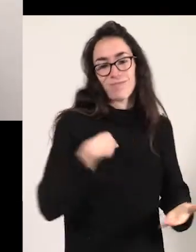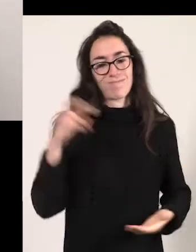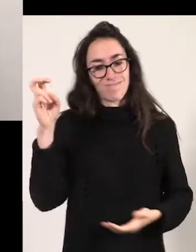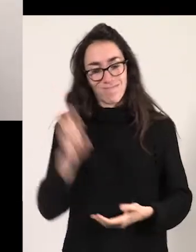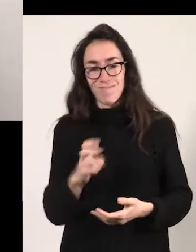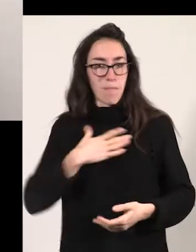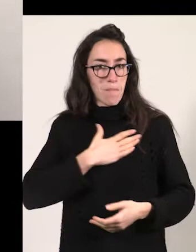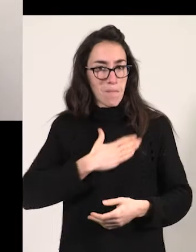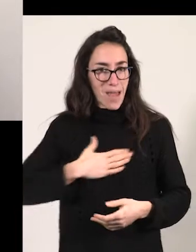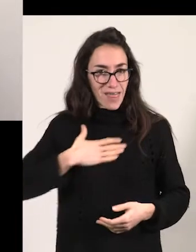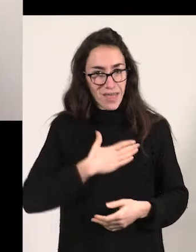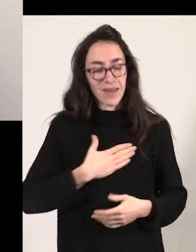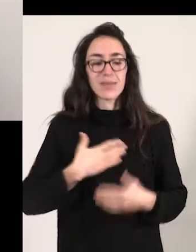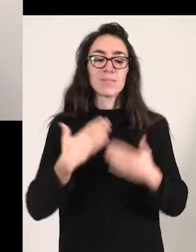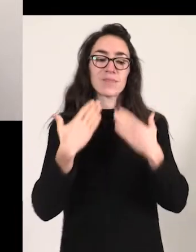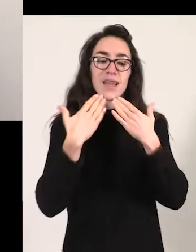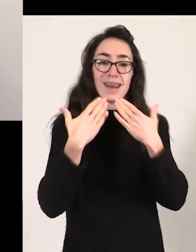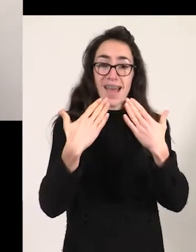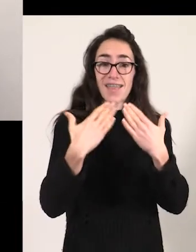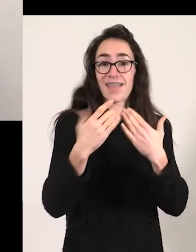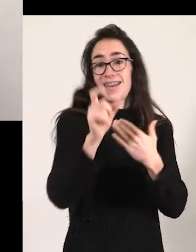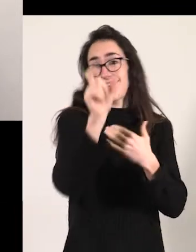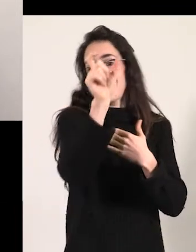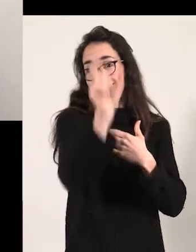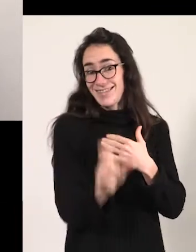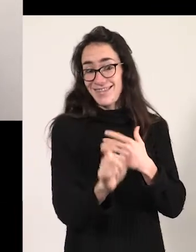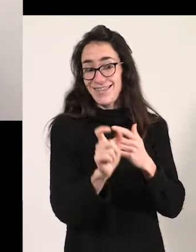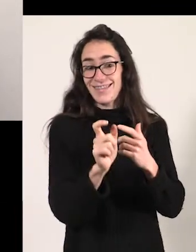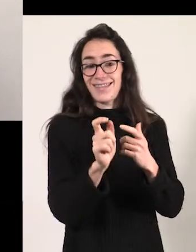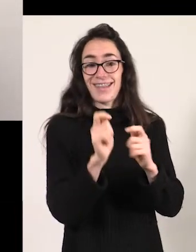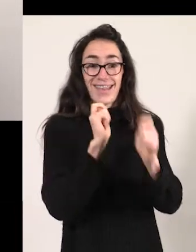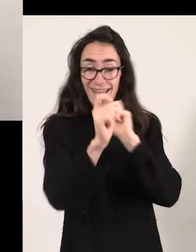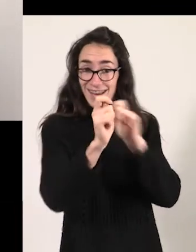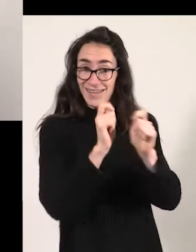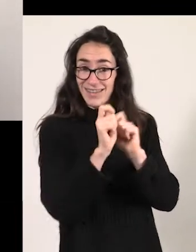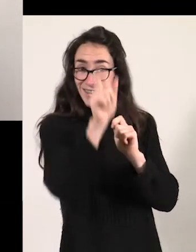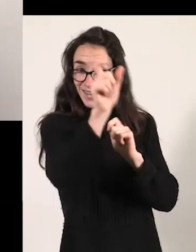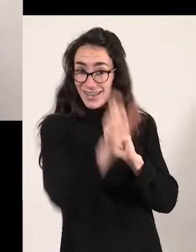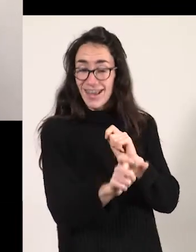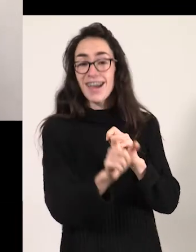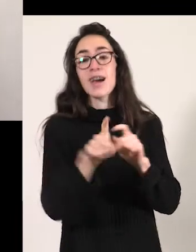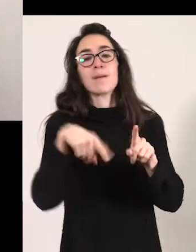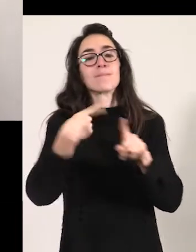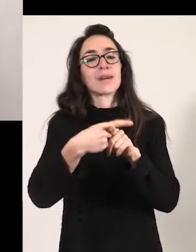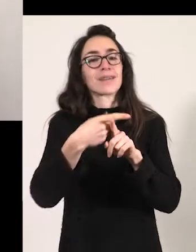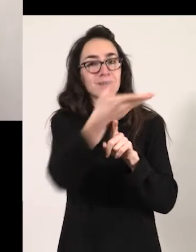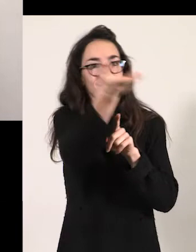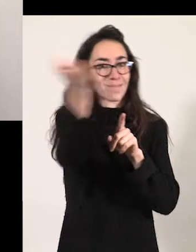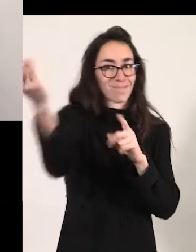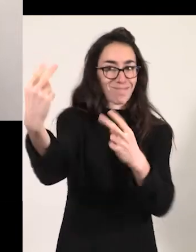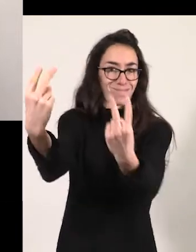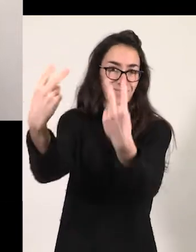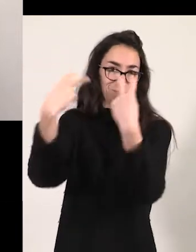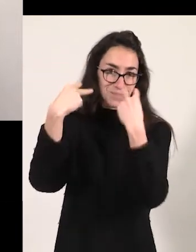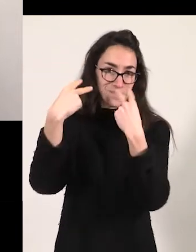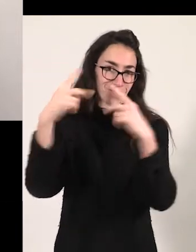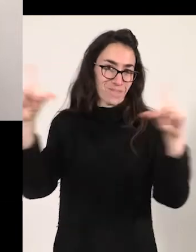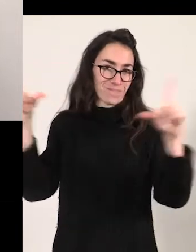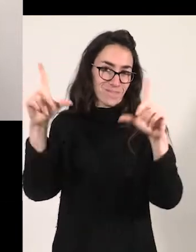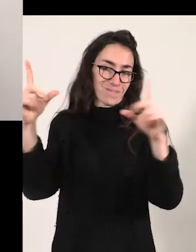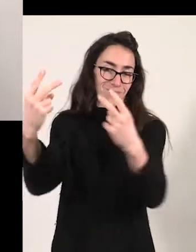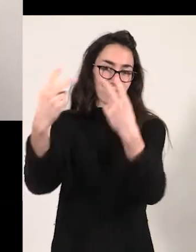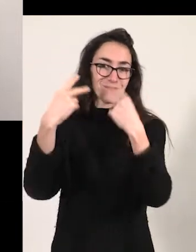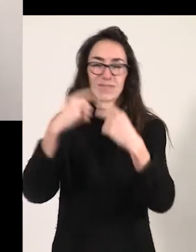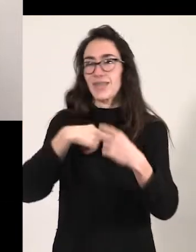Es un placer estar aquí. Muchas gracias también a ella, que me va a entrevistar ahora mismo, y a las personas que estáis al otro